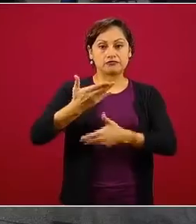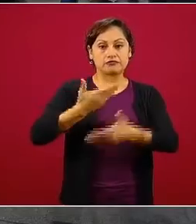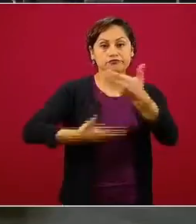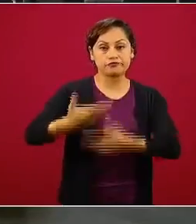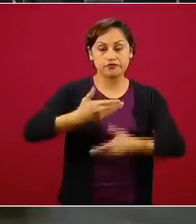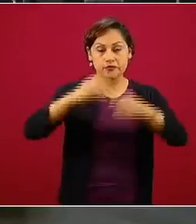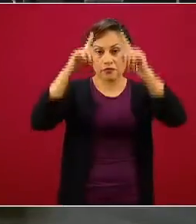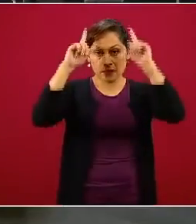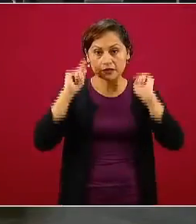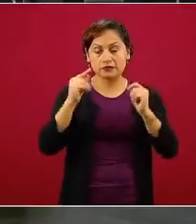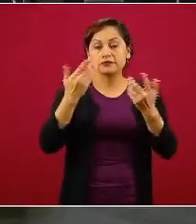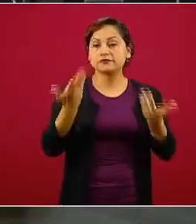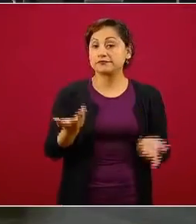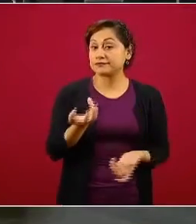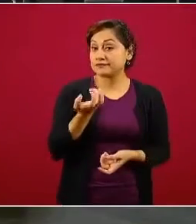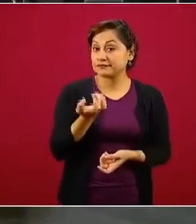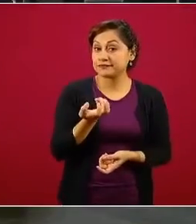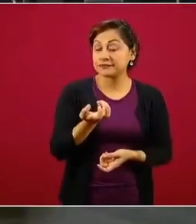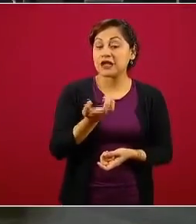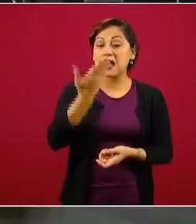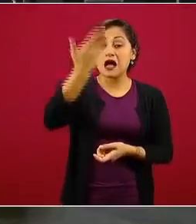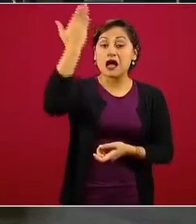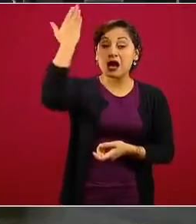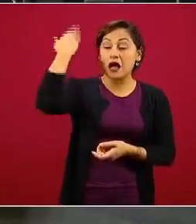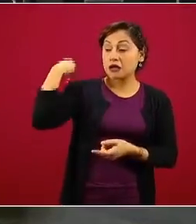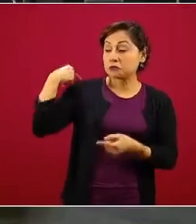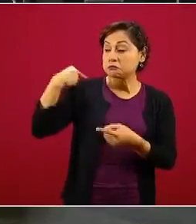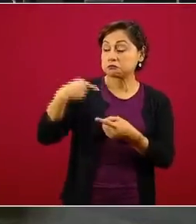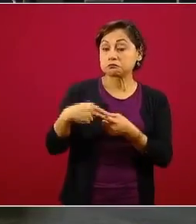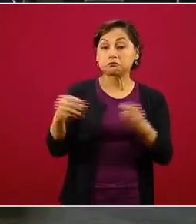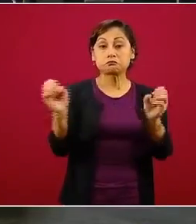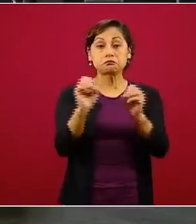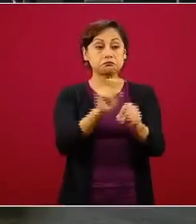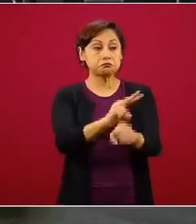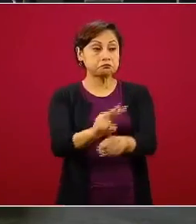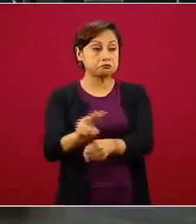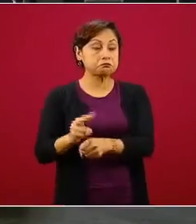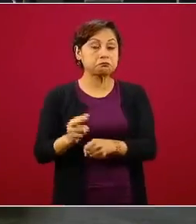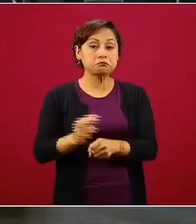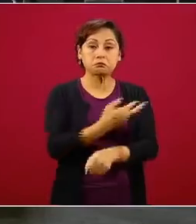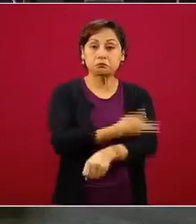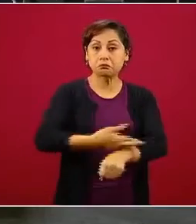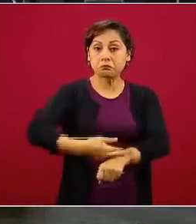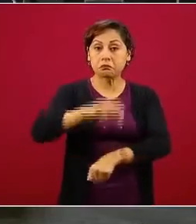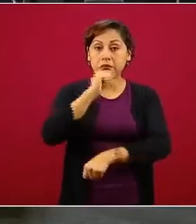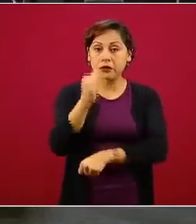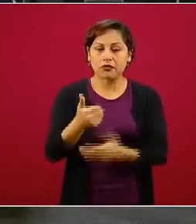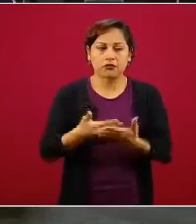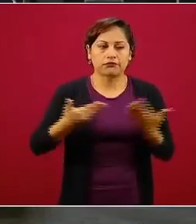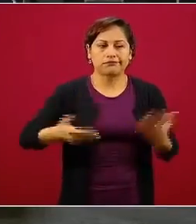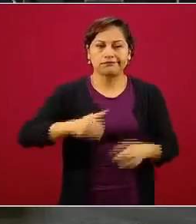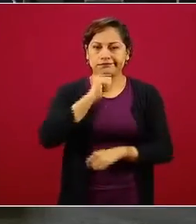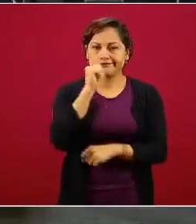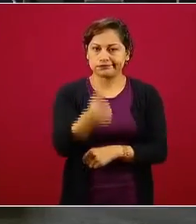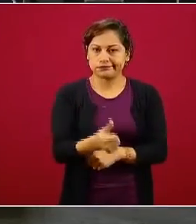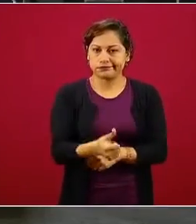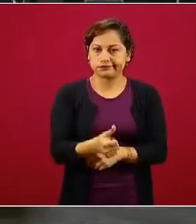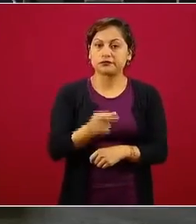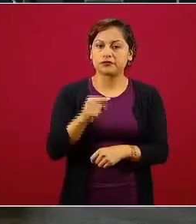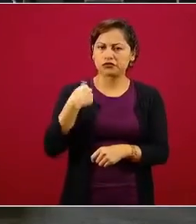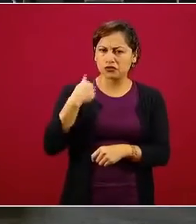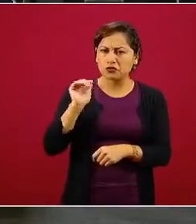hace muchos años, no se hace ahora, menos se hace ahora. El señor secretario mencionó que ellos estaban haciendo su